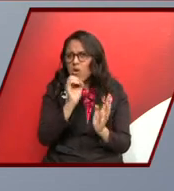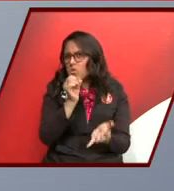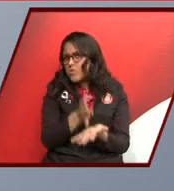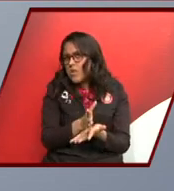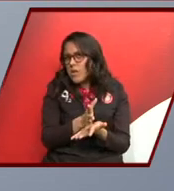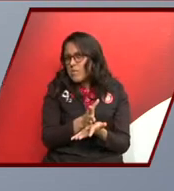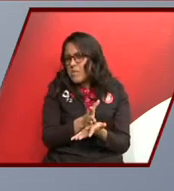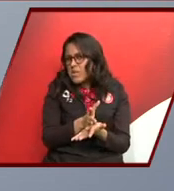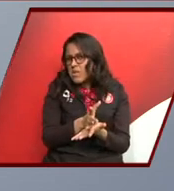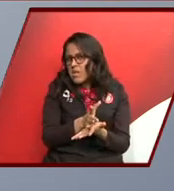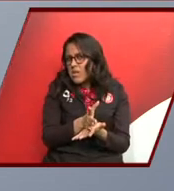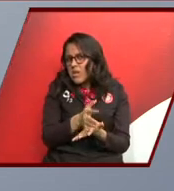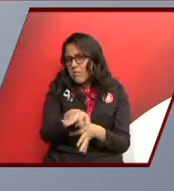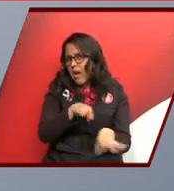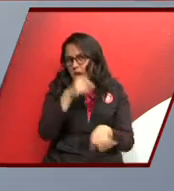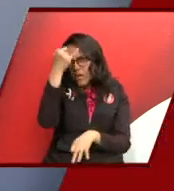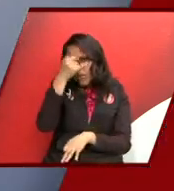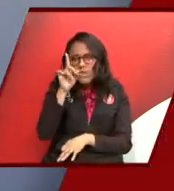pasando y se le ocurrió? No.